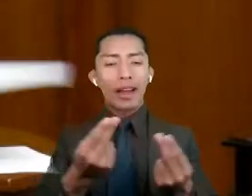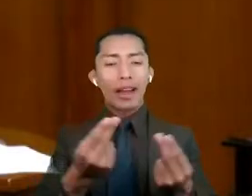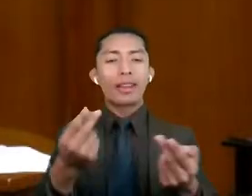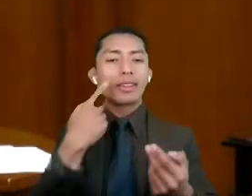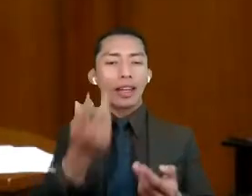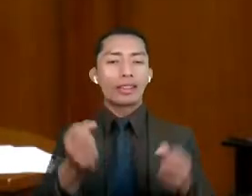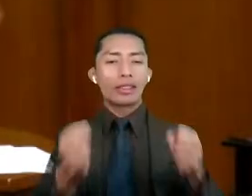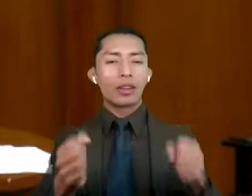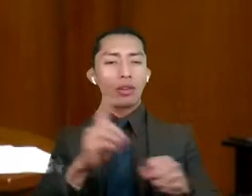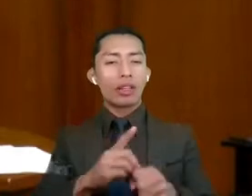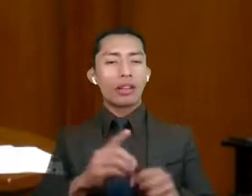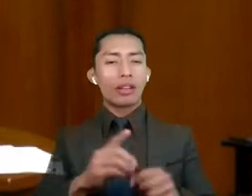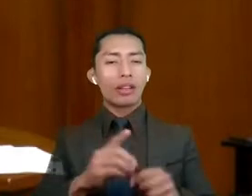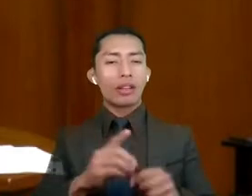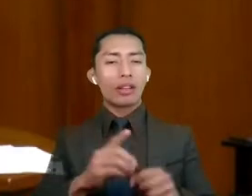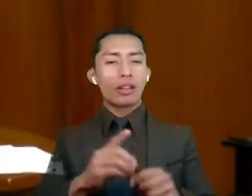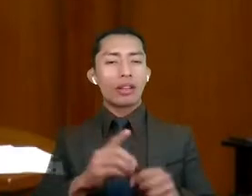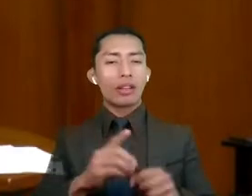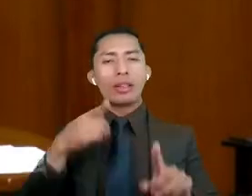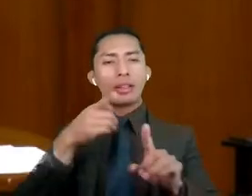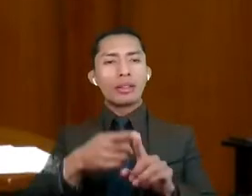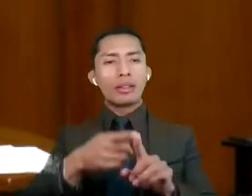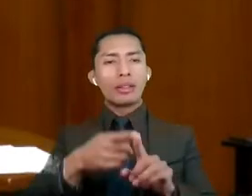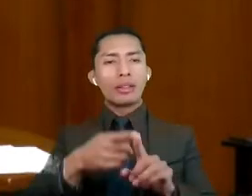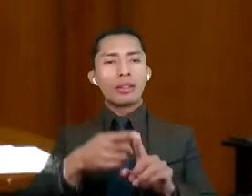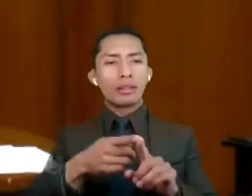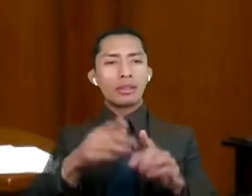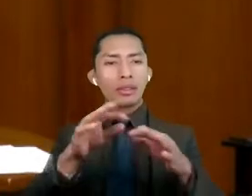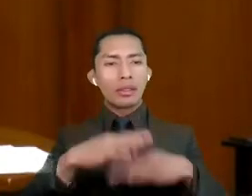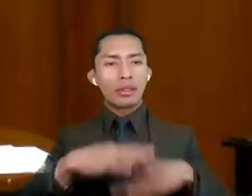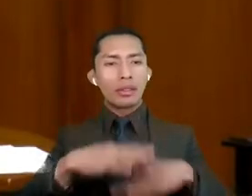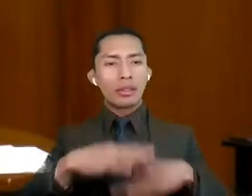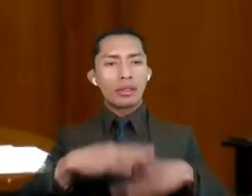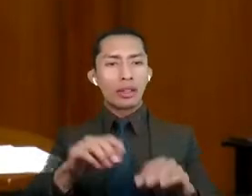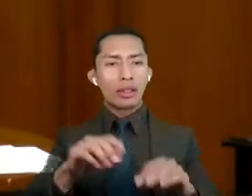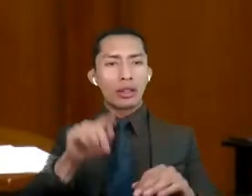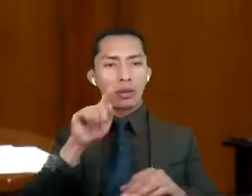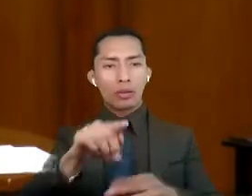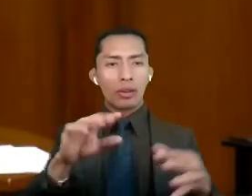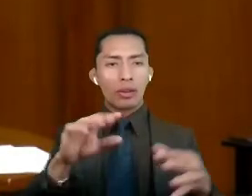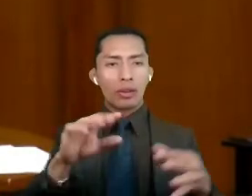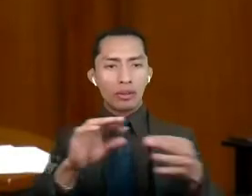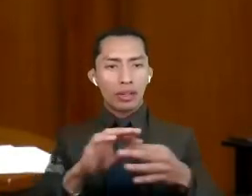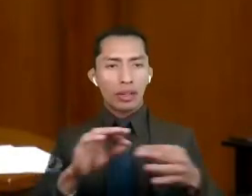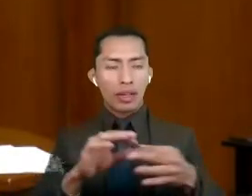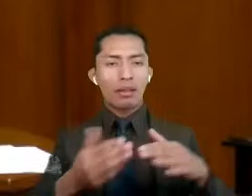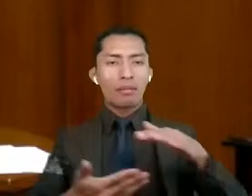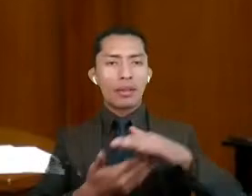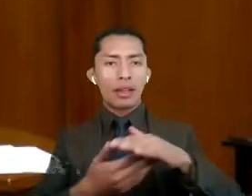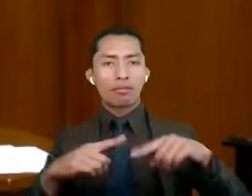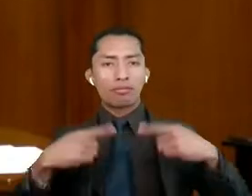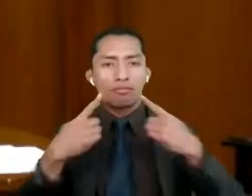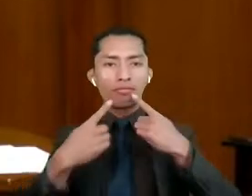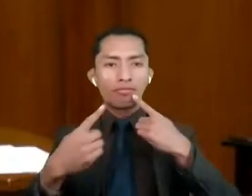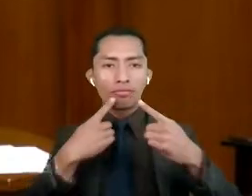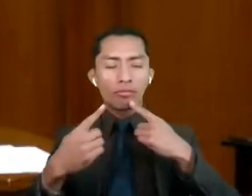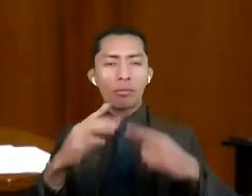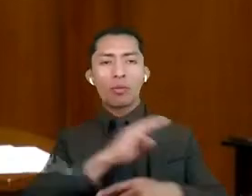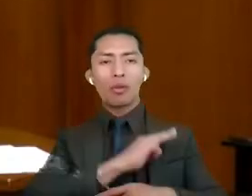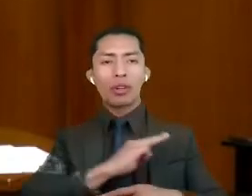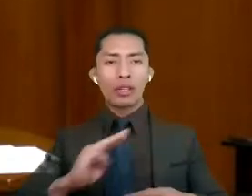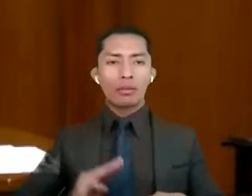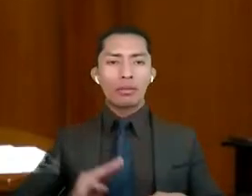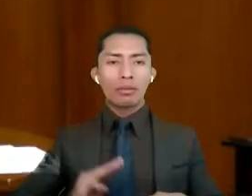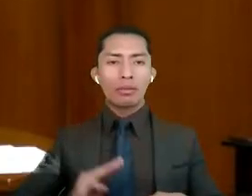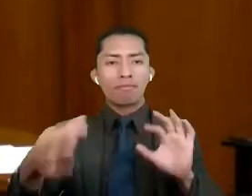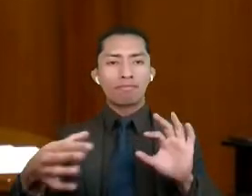seguridad. Específicamente, usted tocó las mesas de fortalecimiento municipal como instancias de